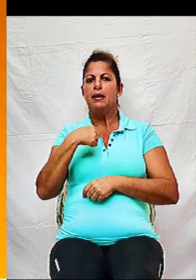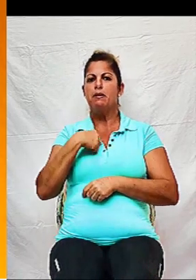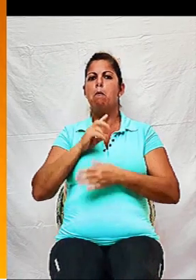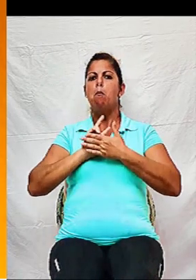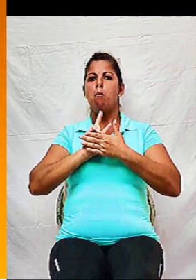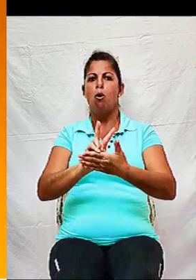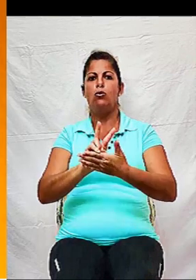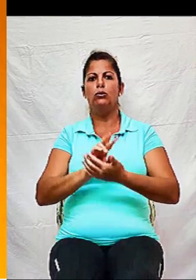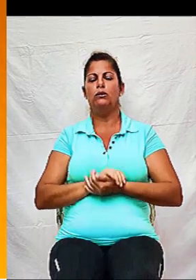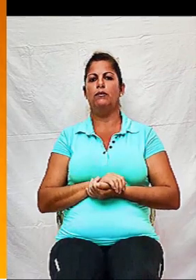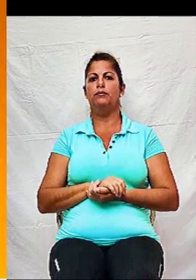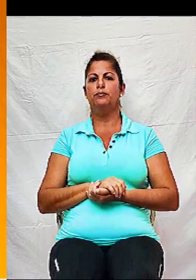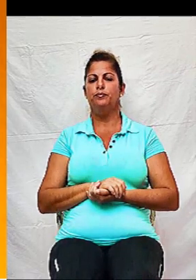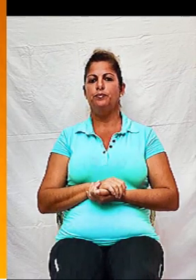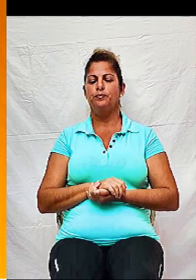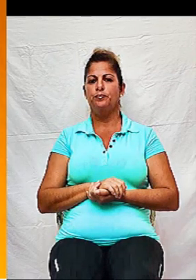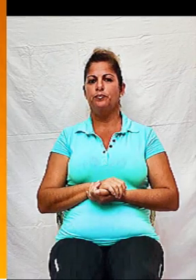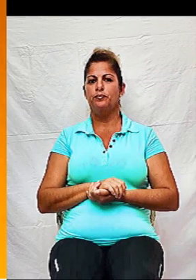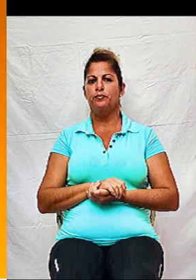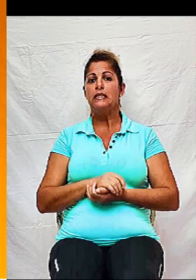mi voluntad?